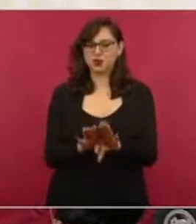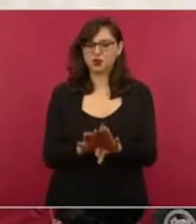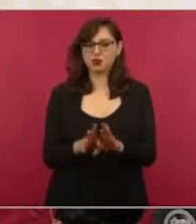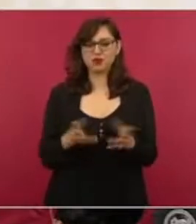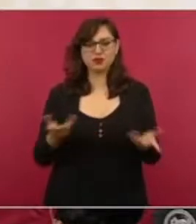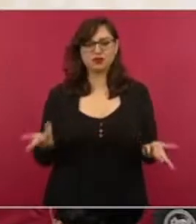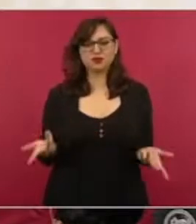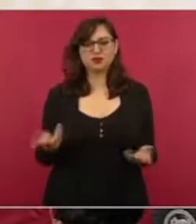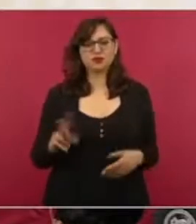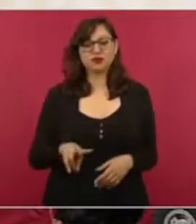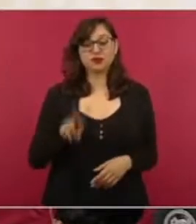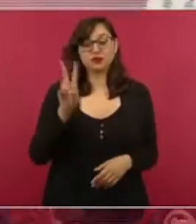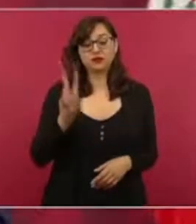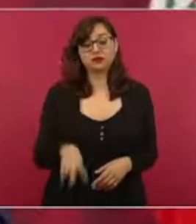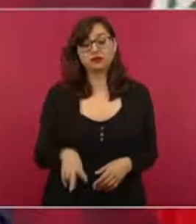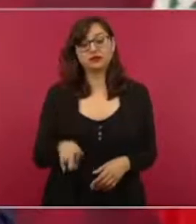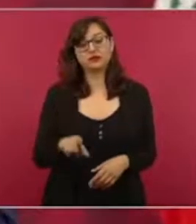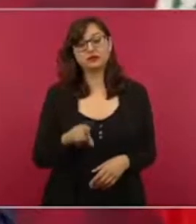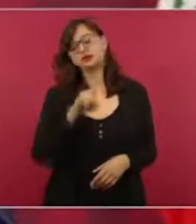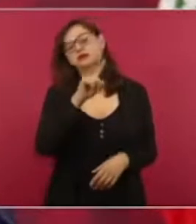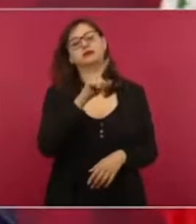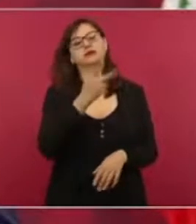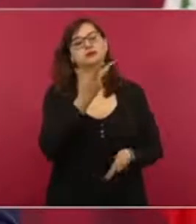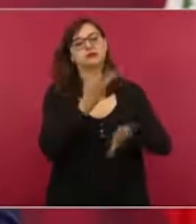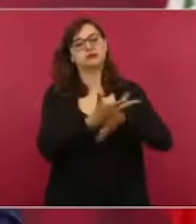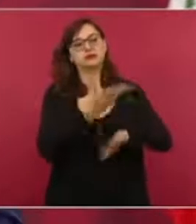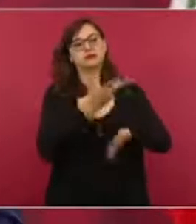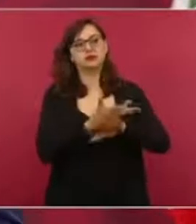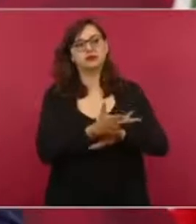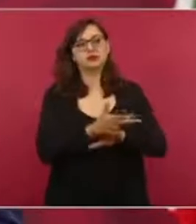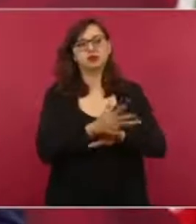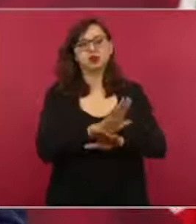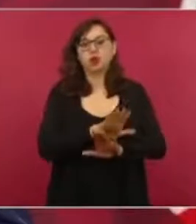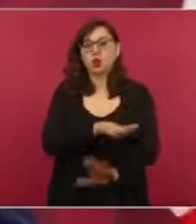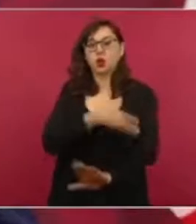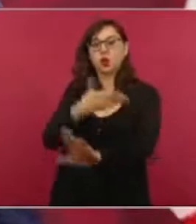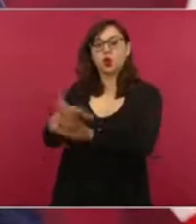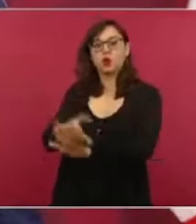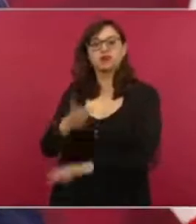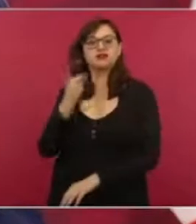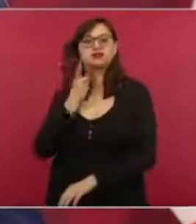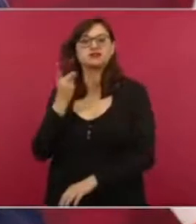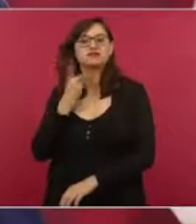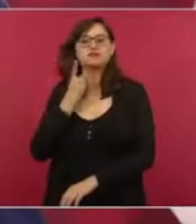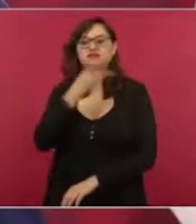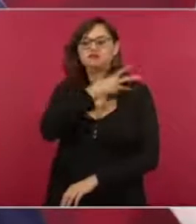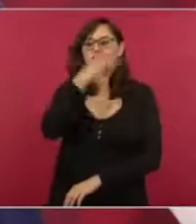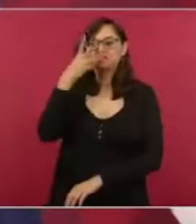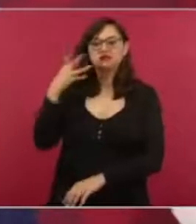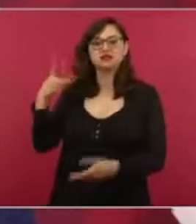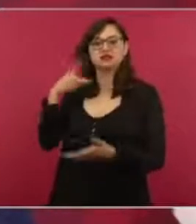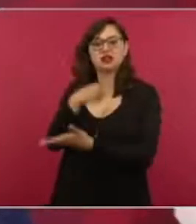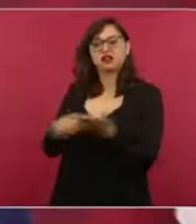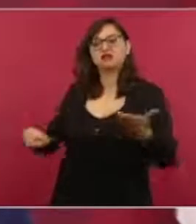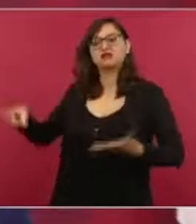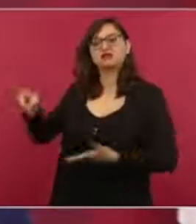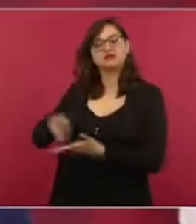mucho respeto, enviaríamos una nota diplomática de protesta.